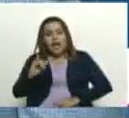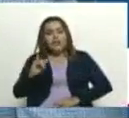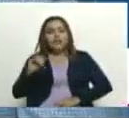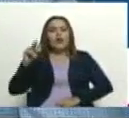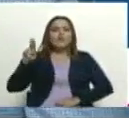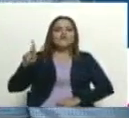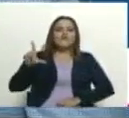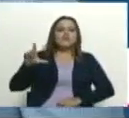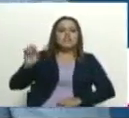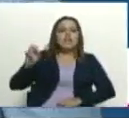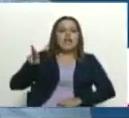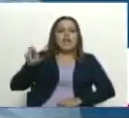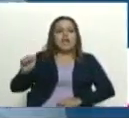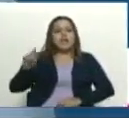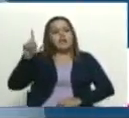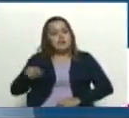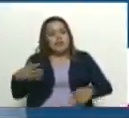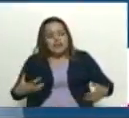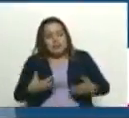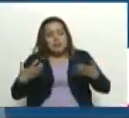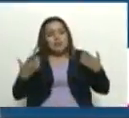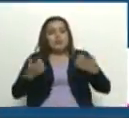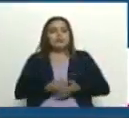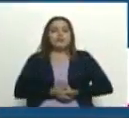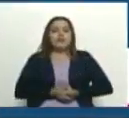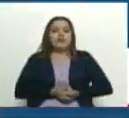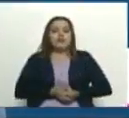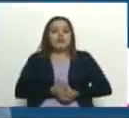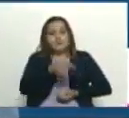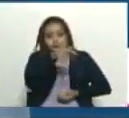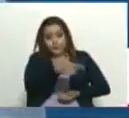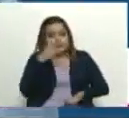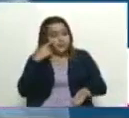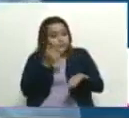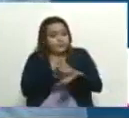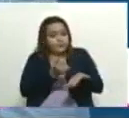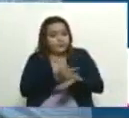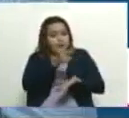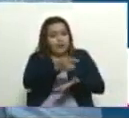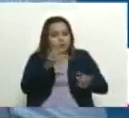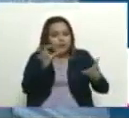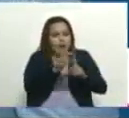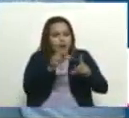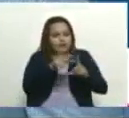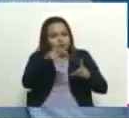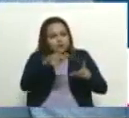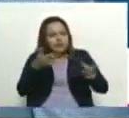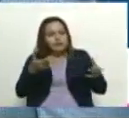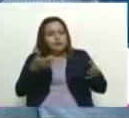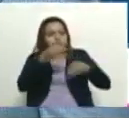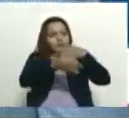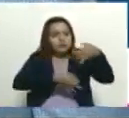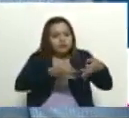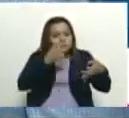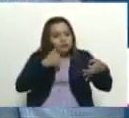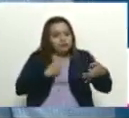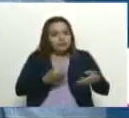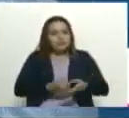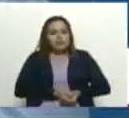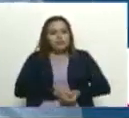totalmente quemado. De tal manera que aquí se cumple, pues, de una u otra manera, esa frase que usted acaba de decir,